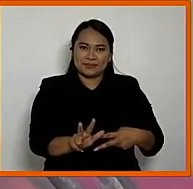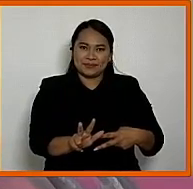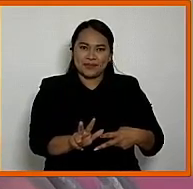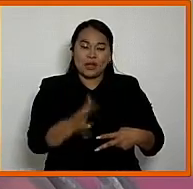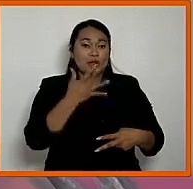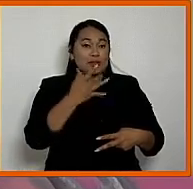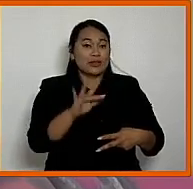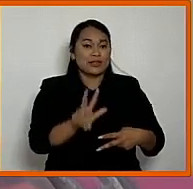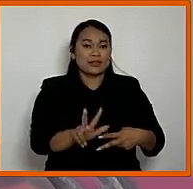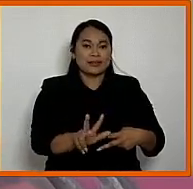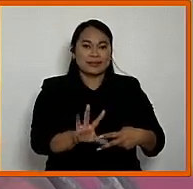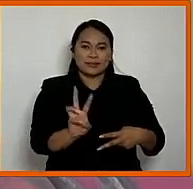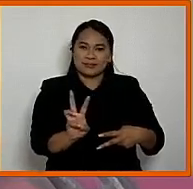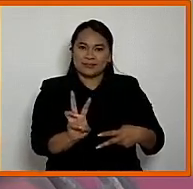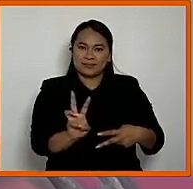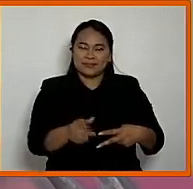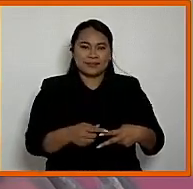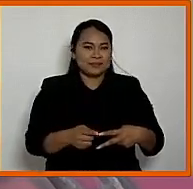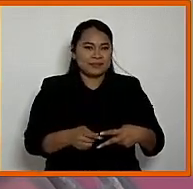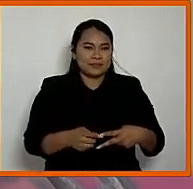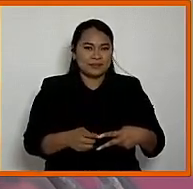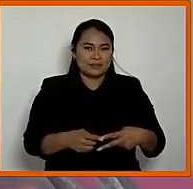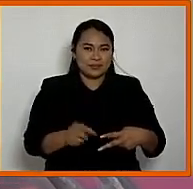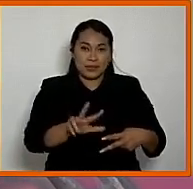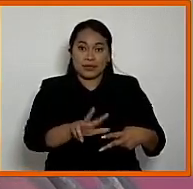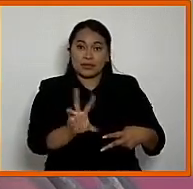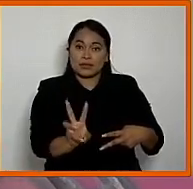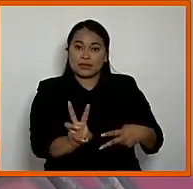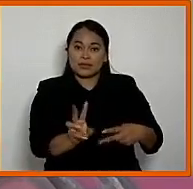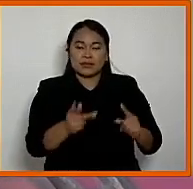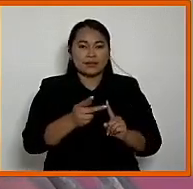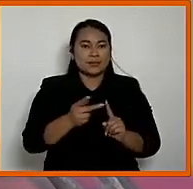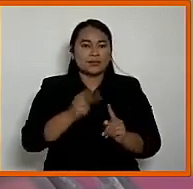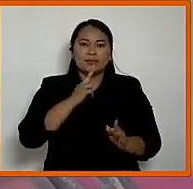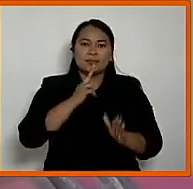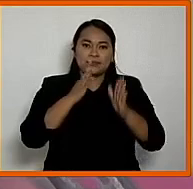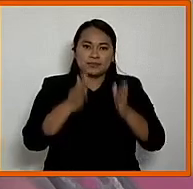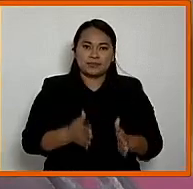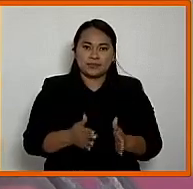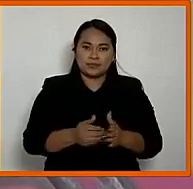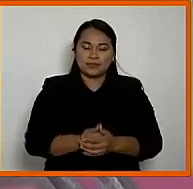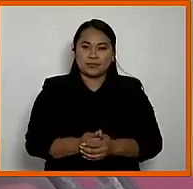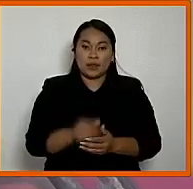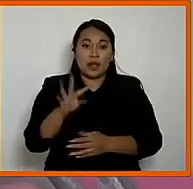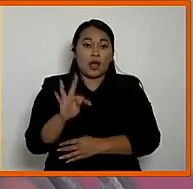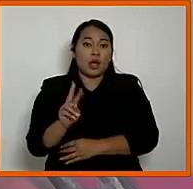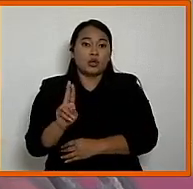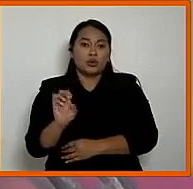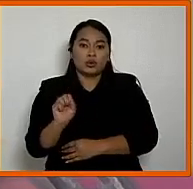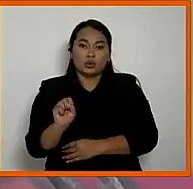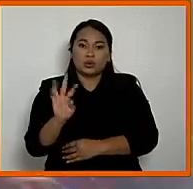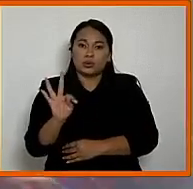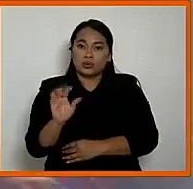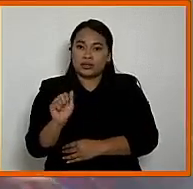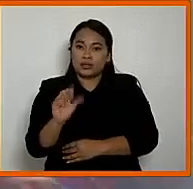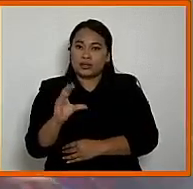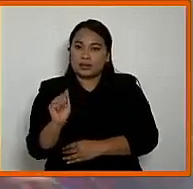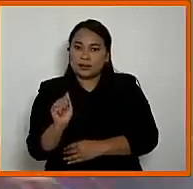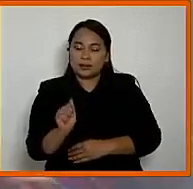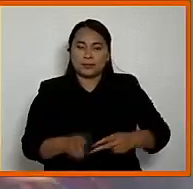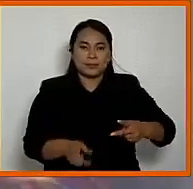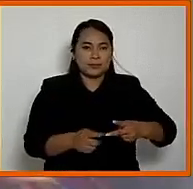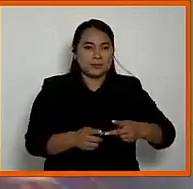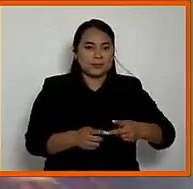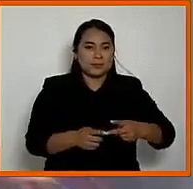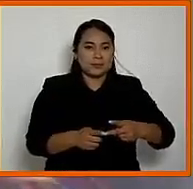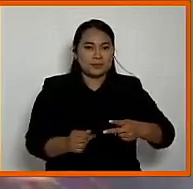Suerte. 6. Nuestro número ganador, 36. Con su catrachada, tu staca. Con mucho gusto te voy a conocer tu segundo número ganador con su